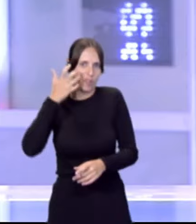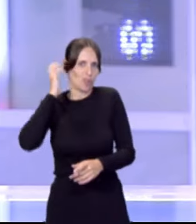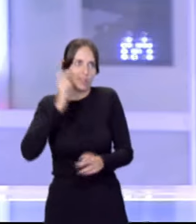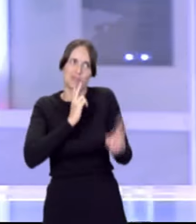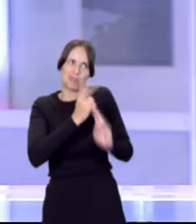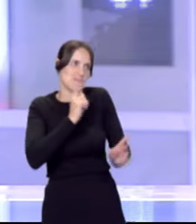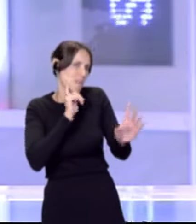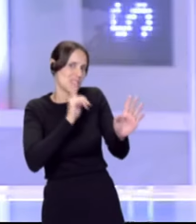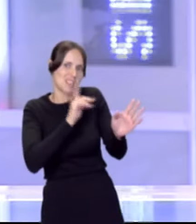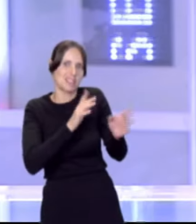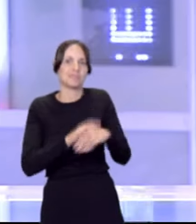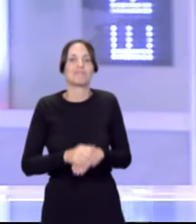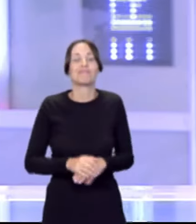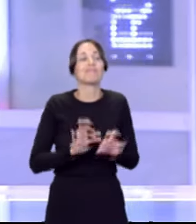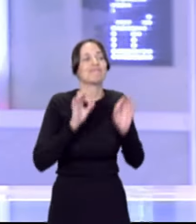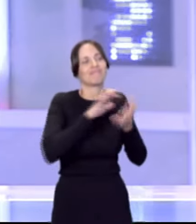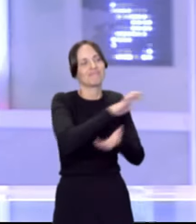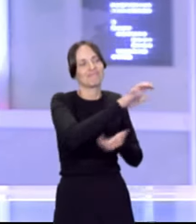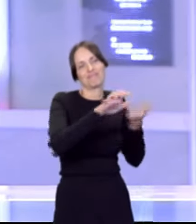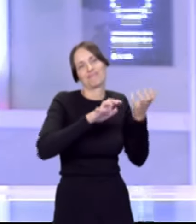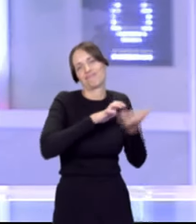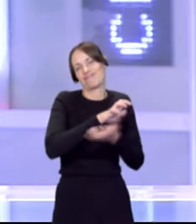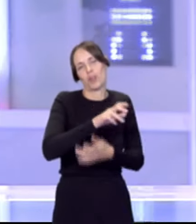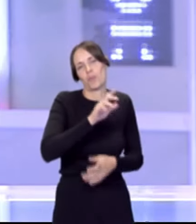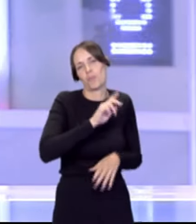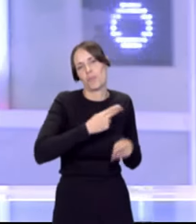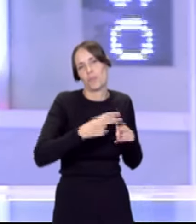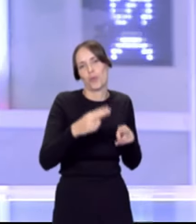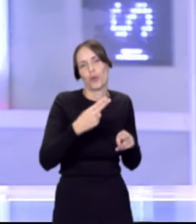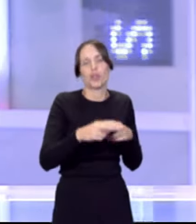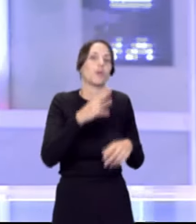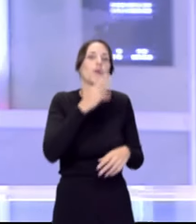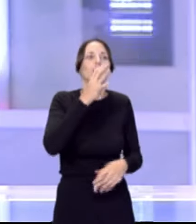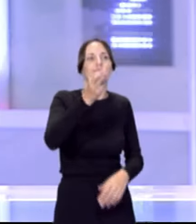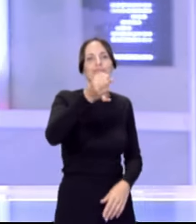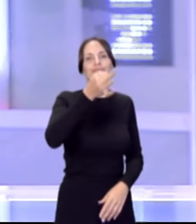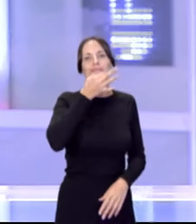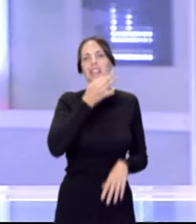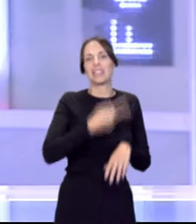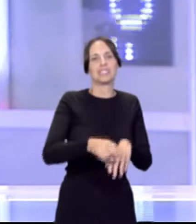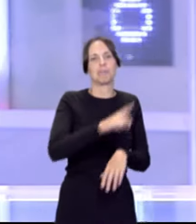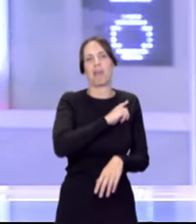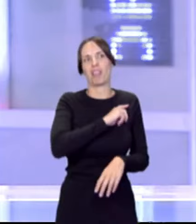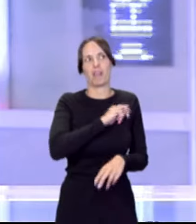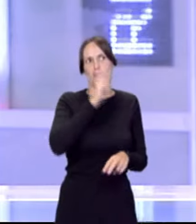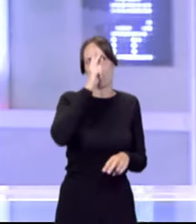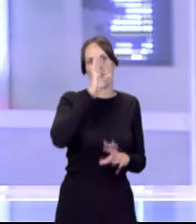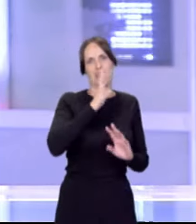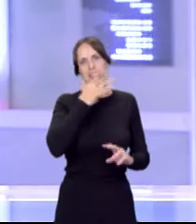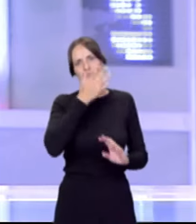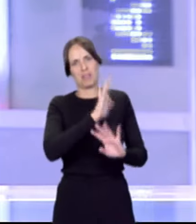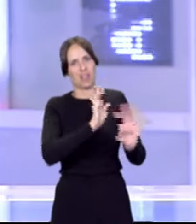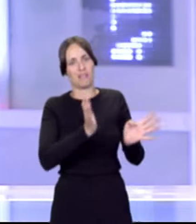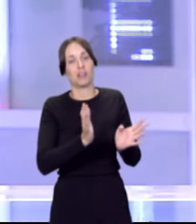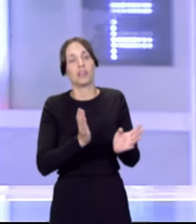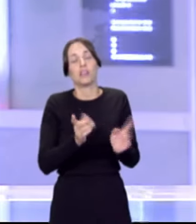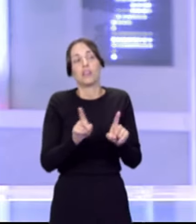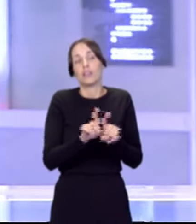de esta guerra política que hay, ¿no? De estos discursos de tremendos extremistas preocupantes y lamentables. Bueno, forma